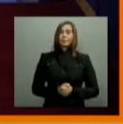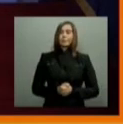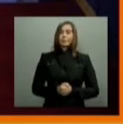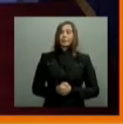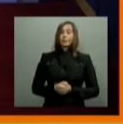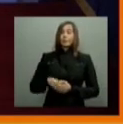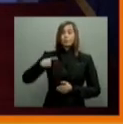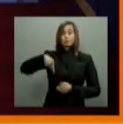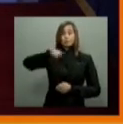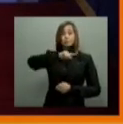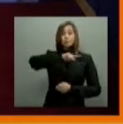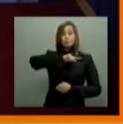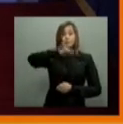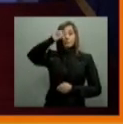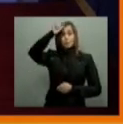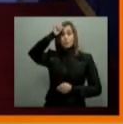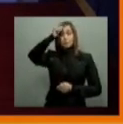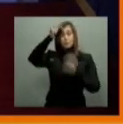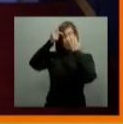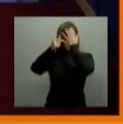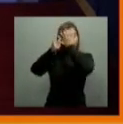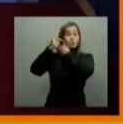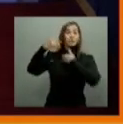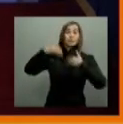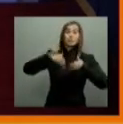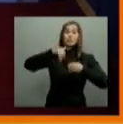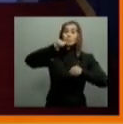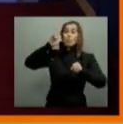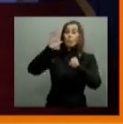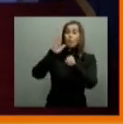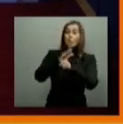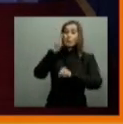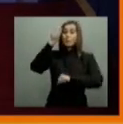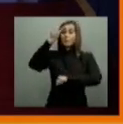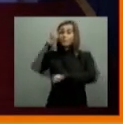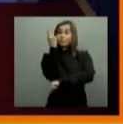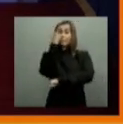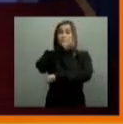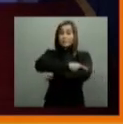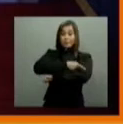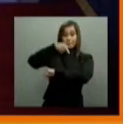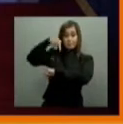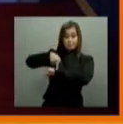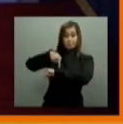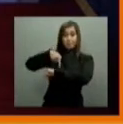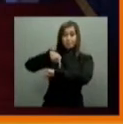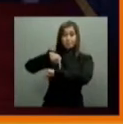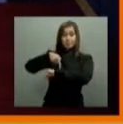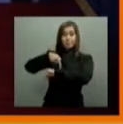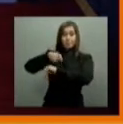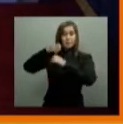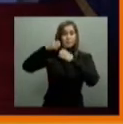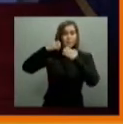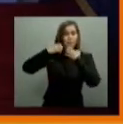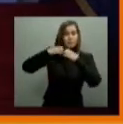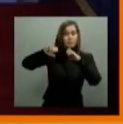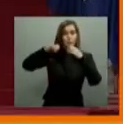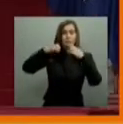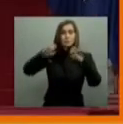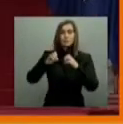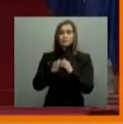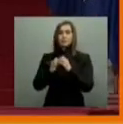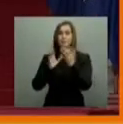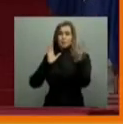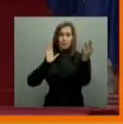desfase del presidente dijo que las exportaciones han incrementado un 34 por ciento respecto de los de 2020 entonces estamos mal